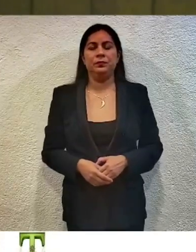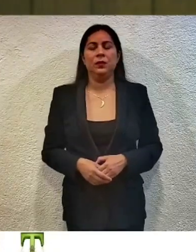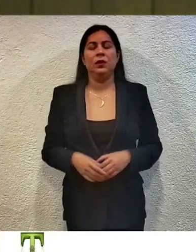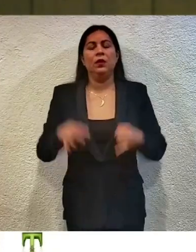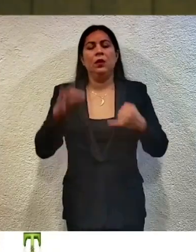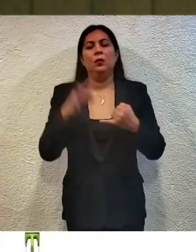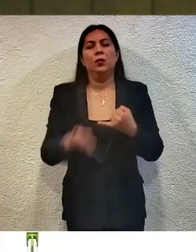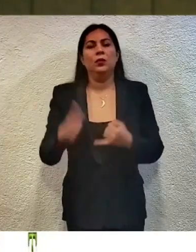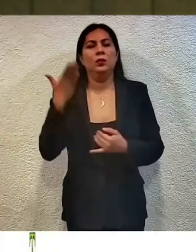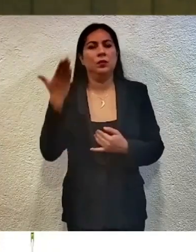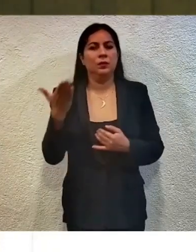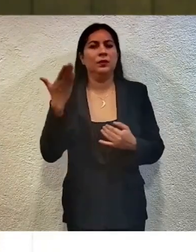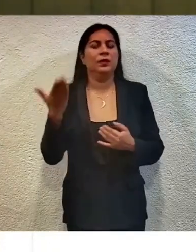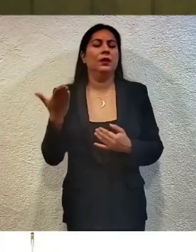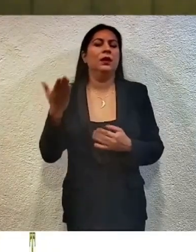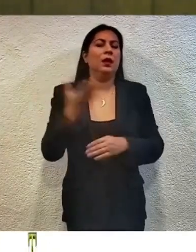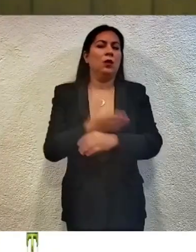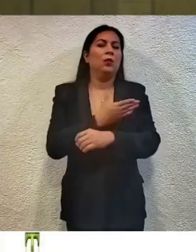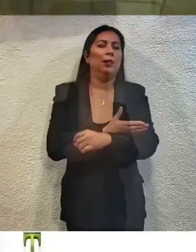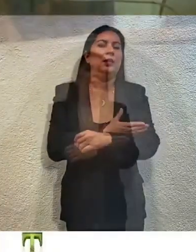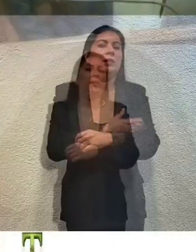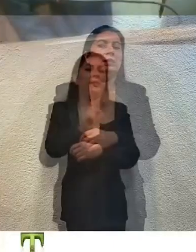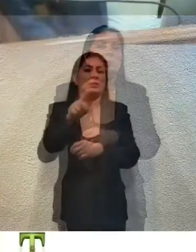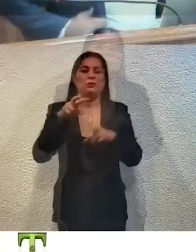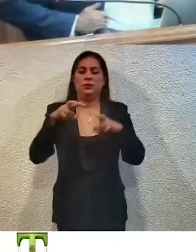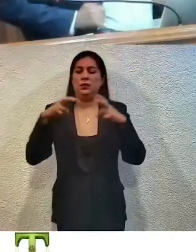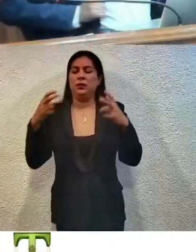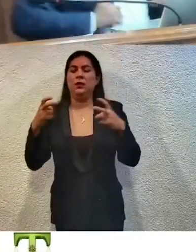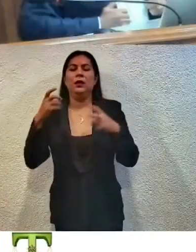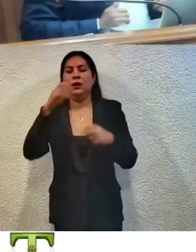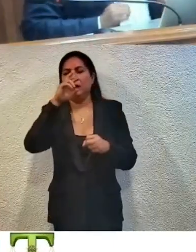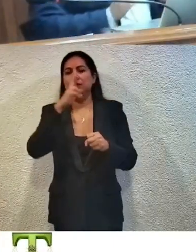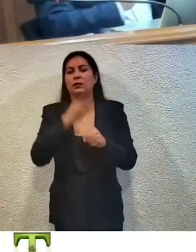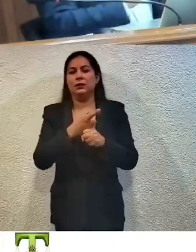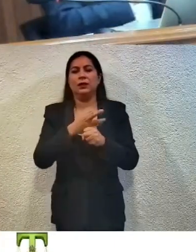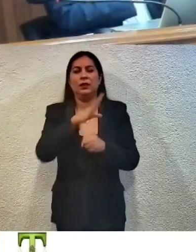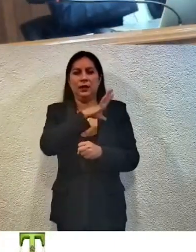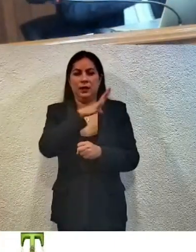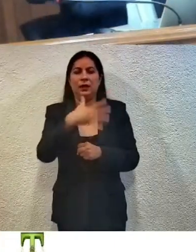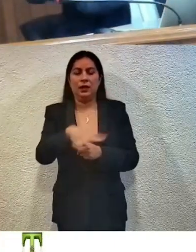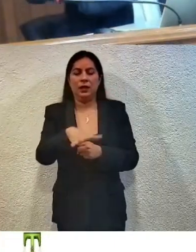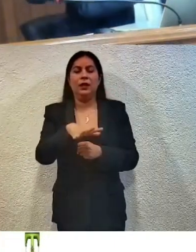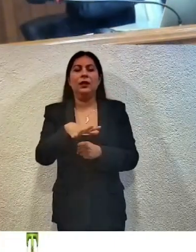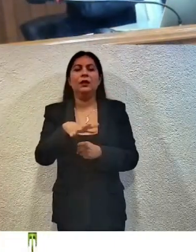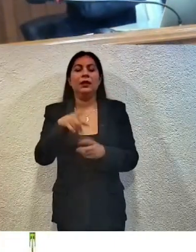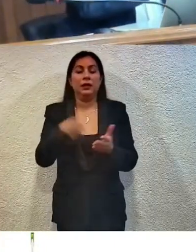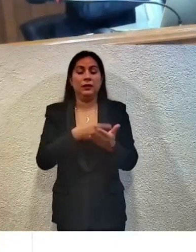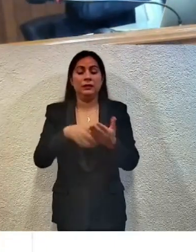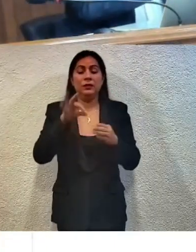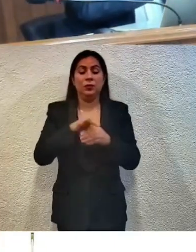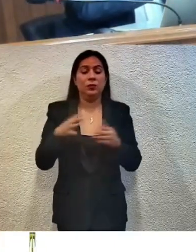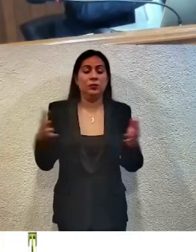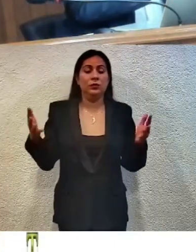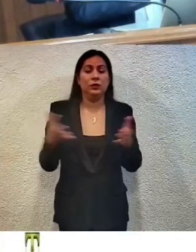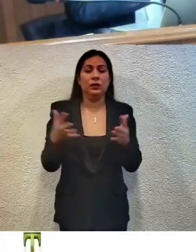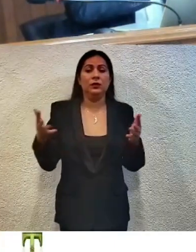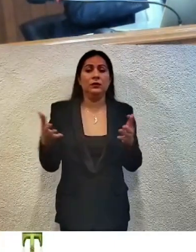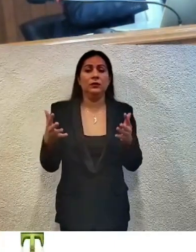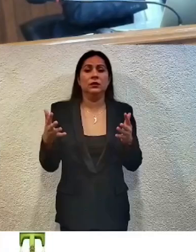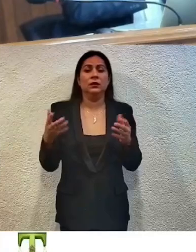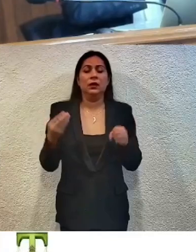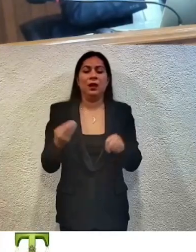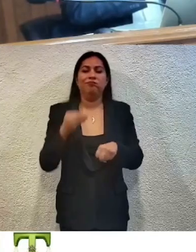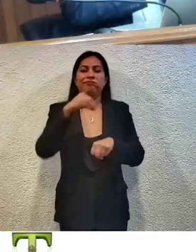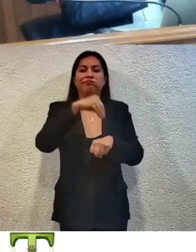Finalmente le pediría en este momento a la compañera y al Pleno, la compañera secretaria general, que este voto sea